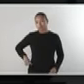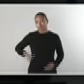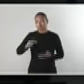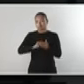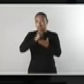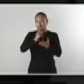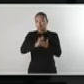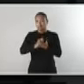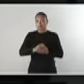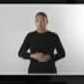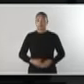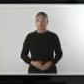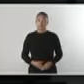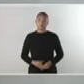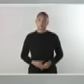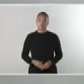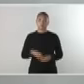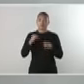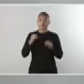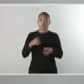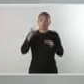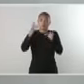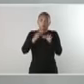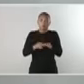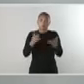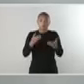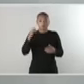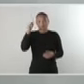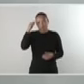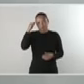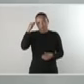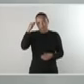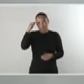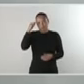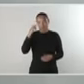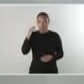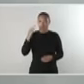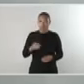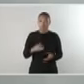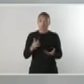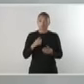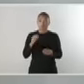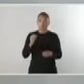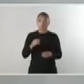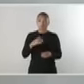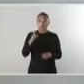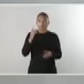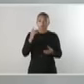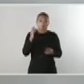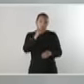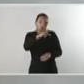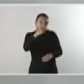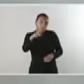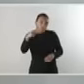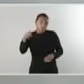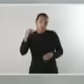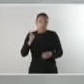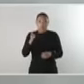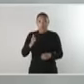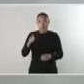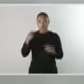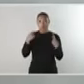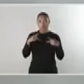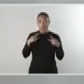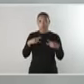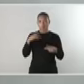Tamaulipas Aquí vamos ahora Bueno vamos a la reflexión vamos al comentario nuestro de los ciudadanos